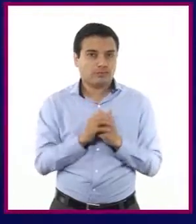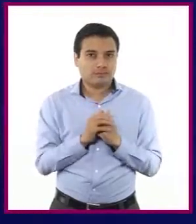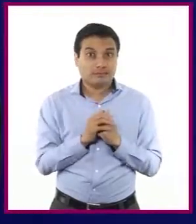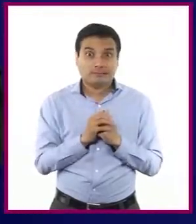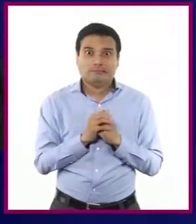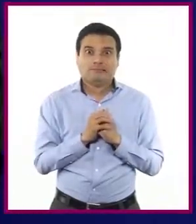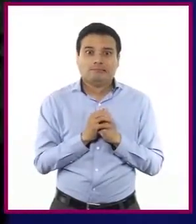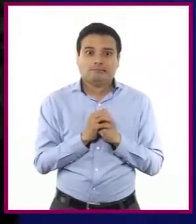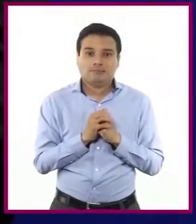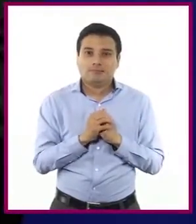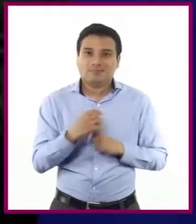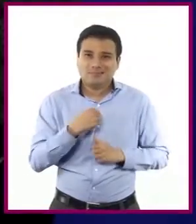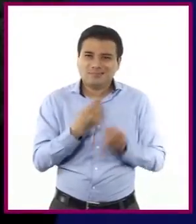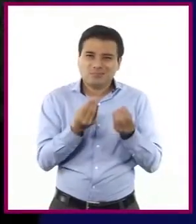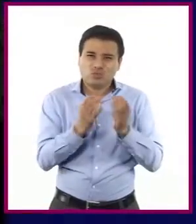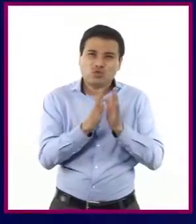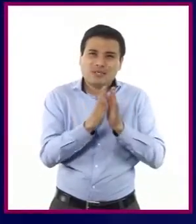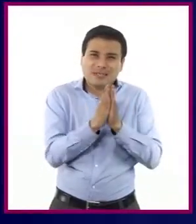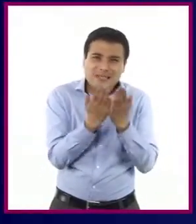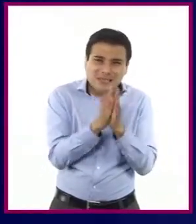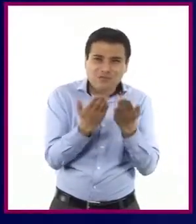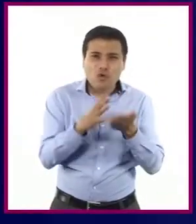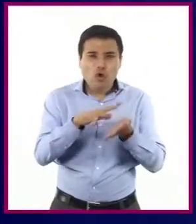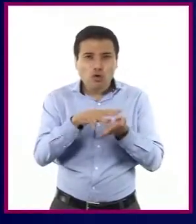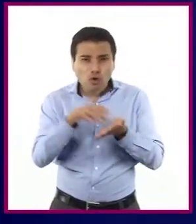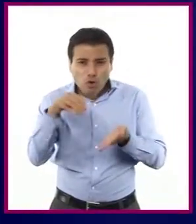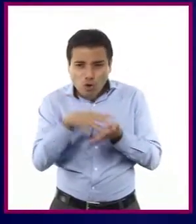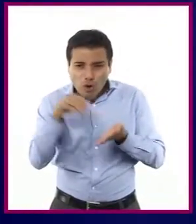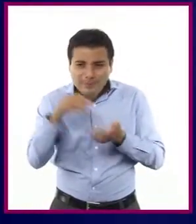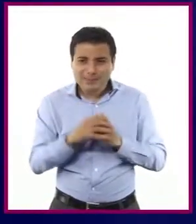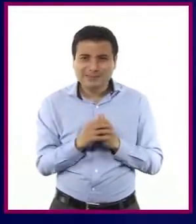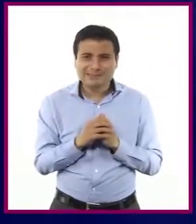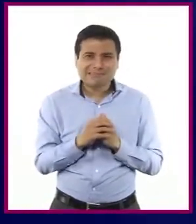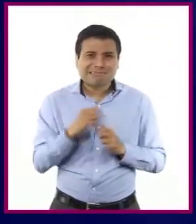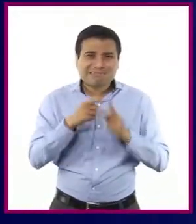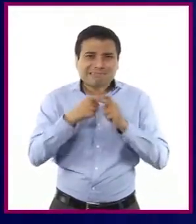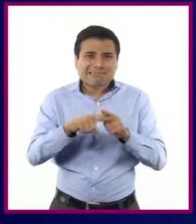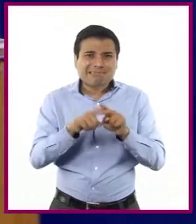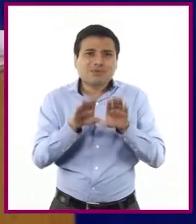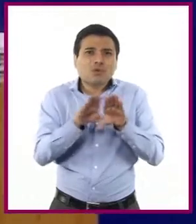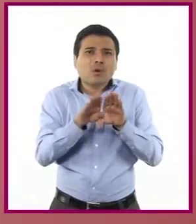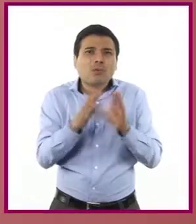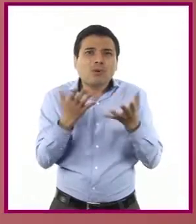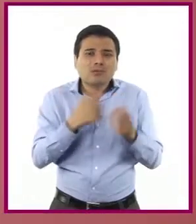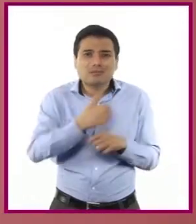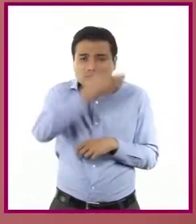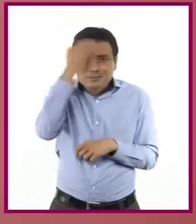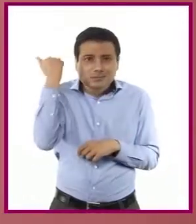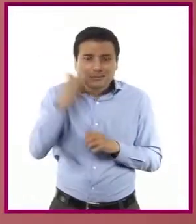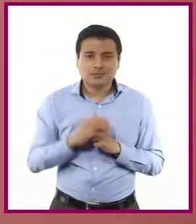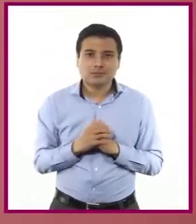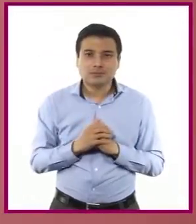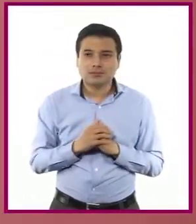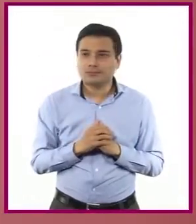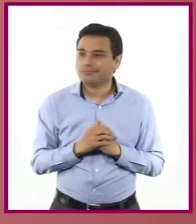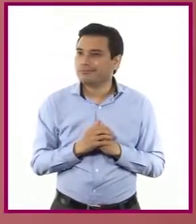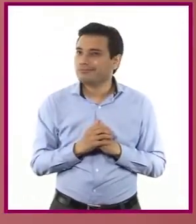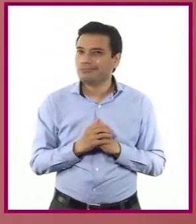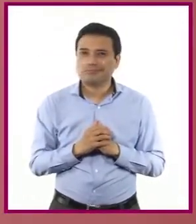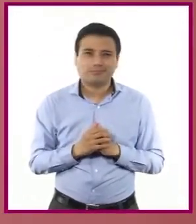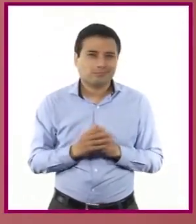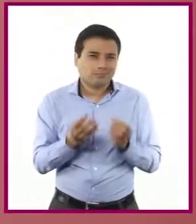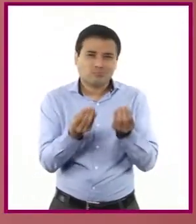tengo todos estos libros y fotocopias, pero no sé por dónde empezar. Tienes una montaña